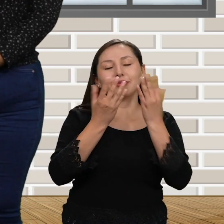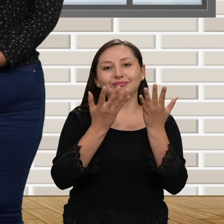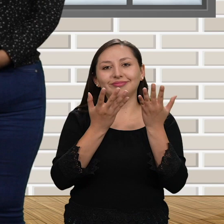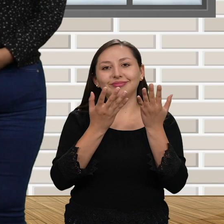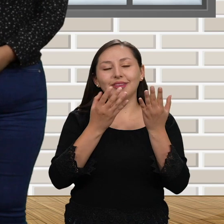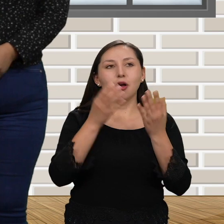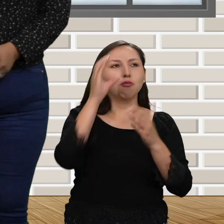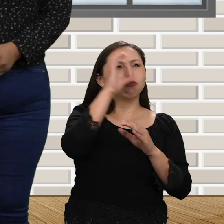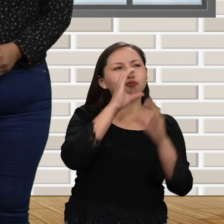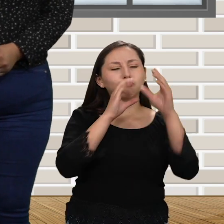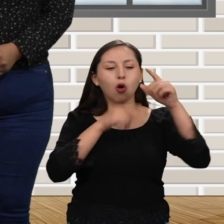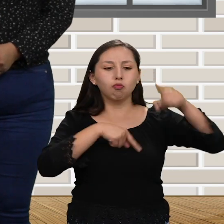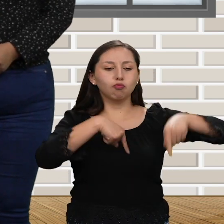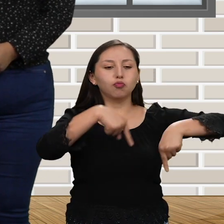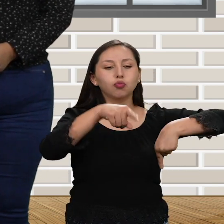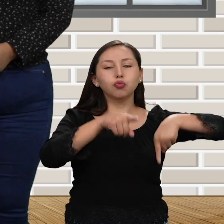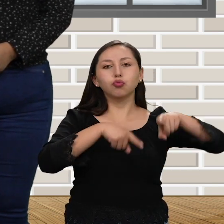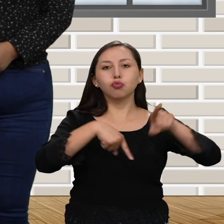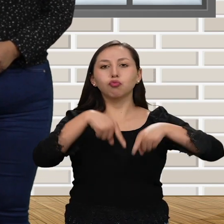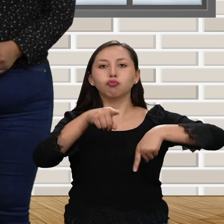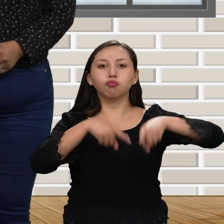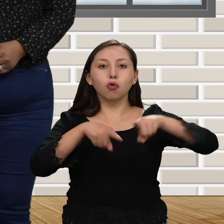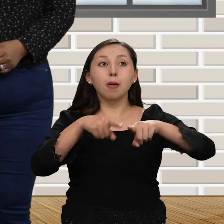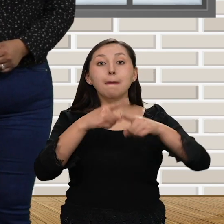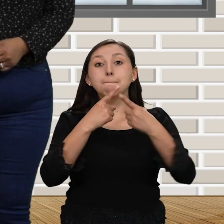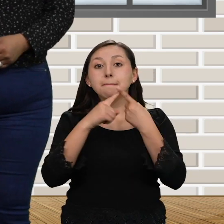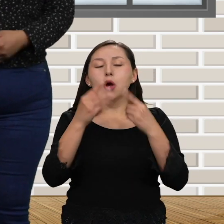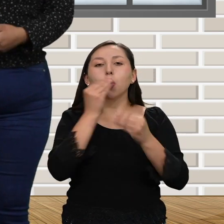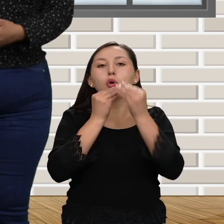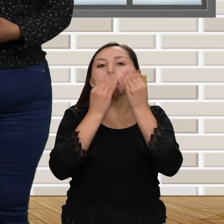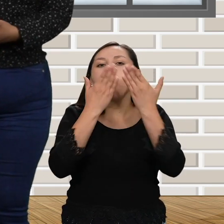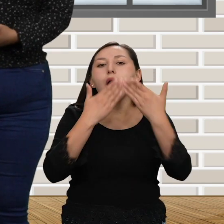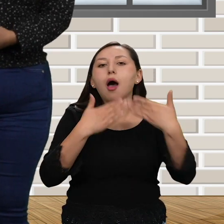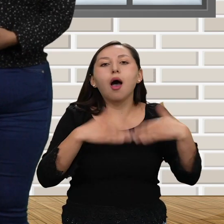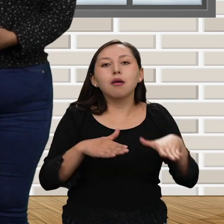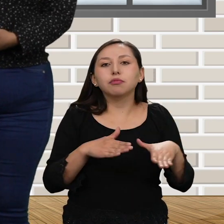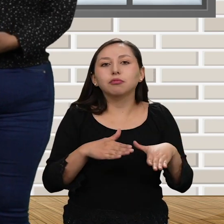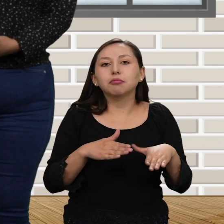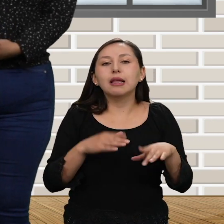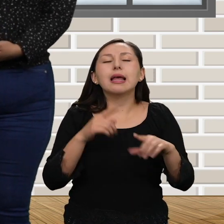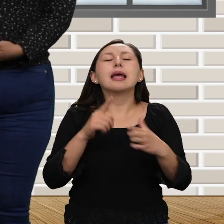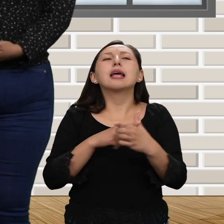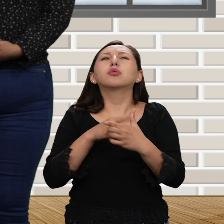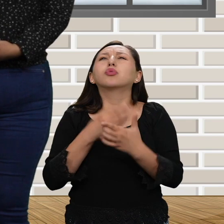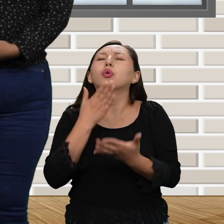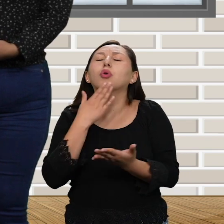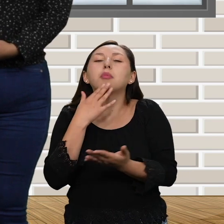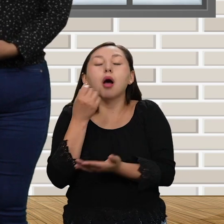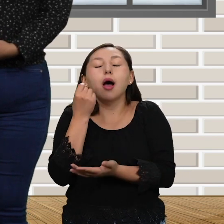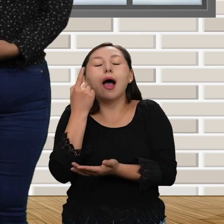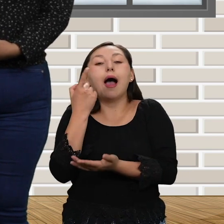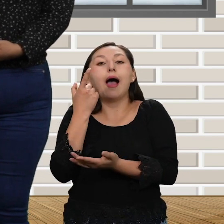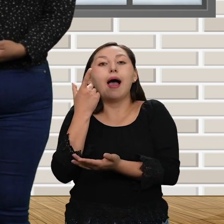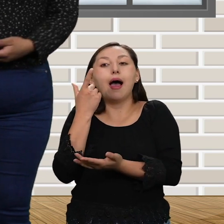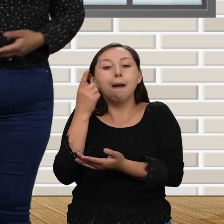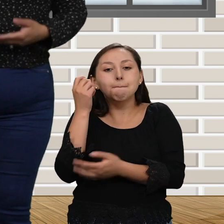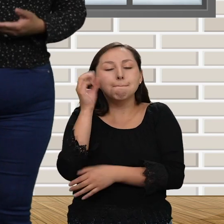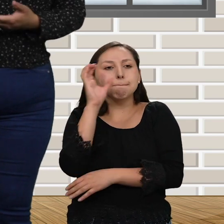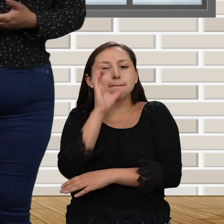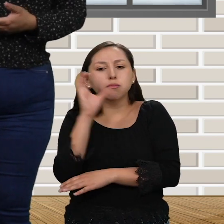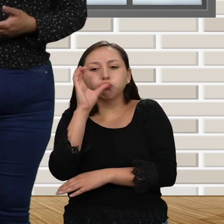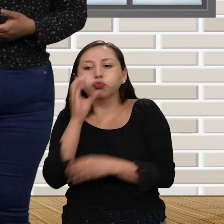les iba a durar mucho, ¿no? ¿Cómo fue que se dieron cuenta qué debían hacer para conseguir alimento de otra forma?